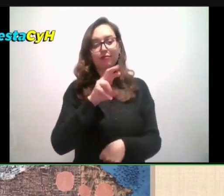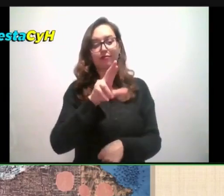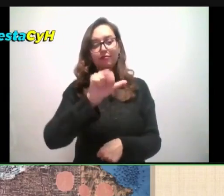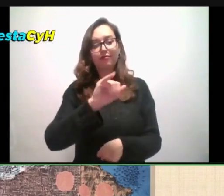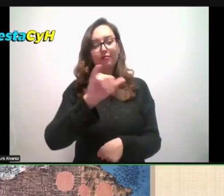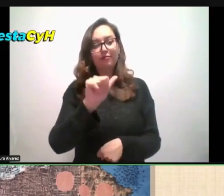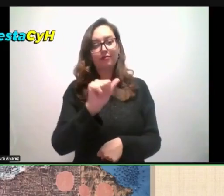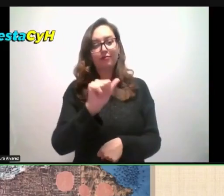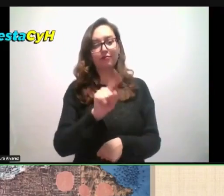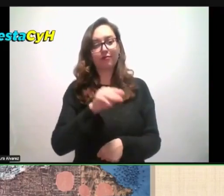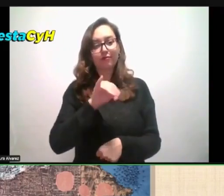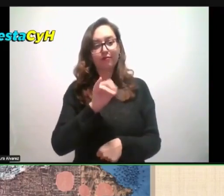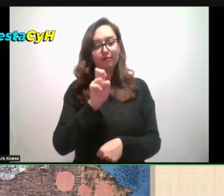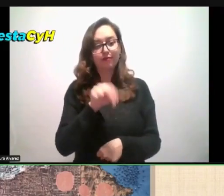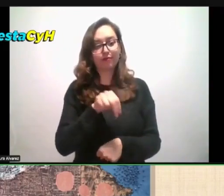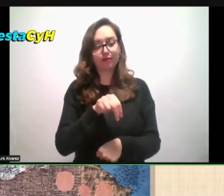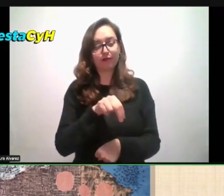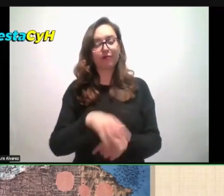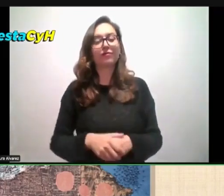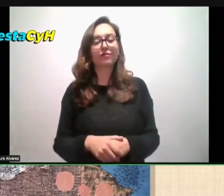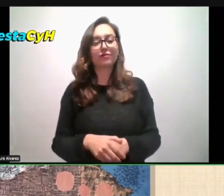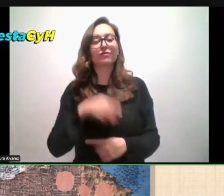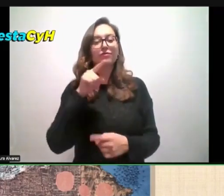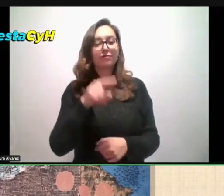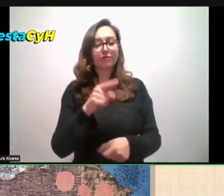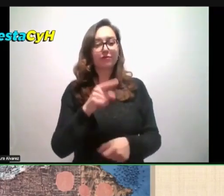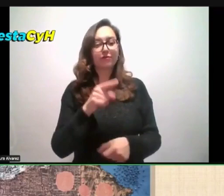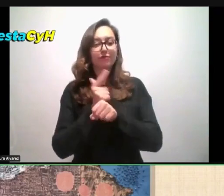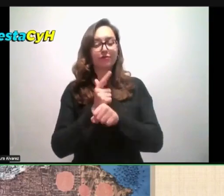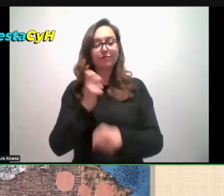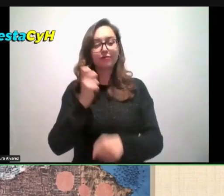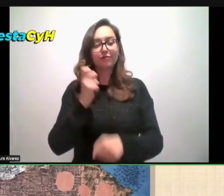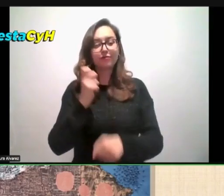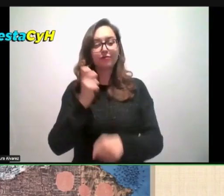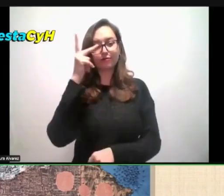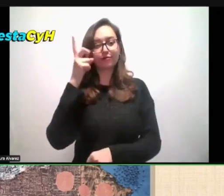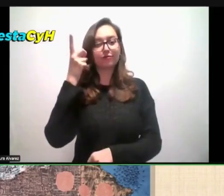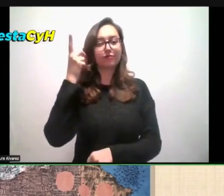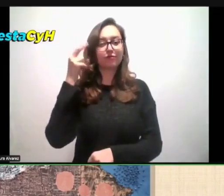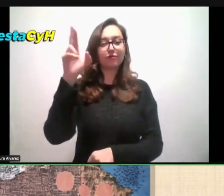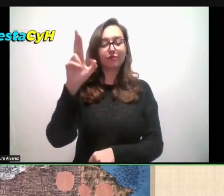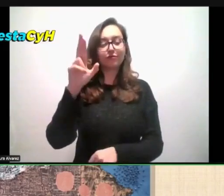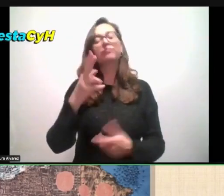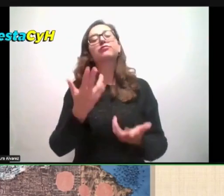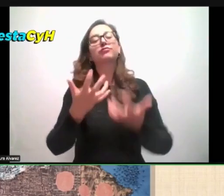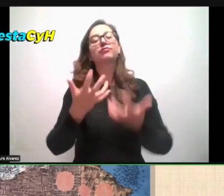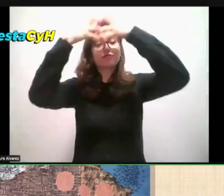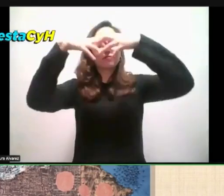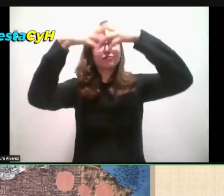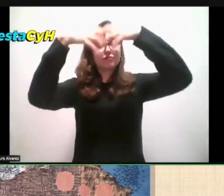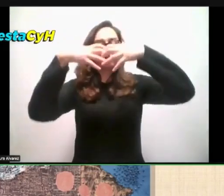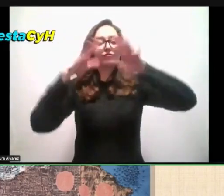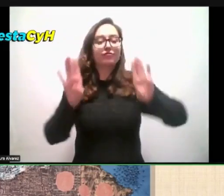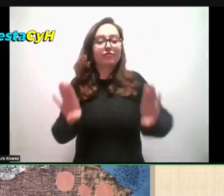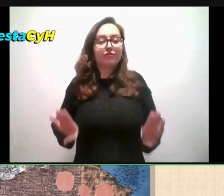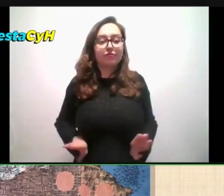Flores. Ella tiene la licenciatura en psicología y el doctorado en el campo de neurociencias de la conducta del posgrado